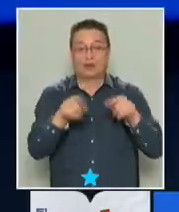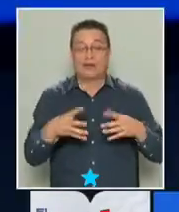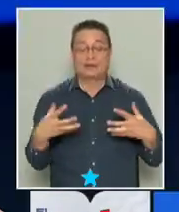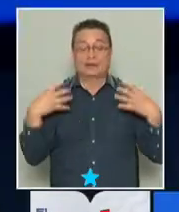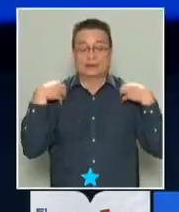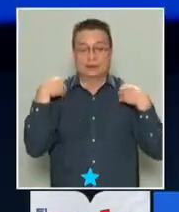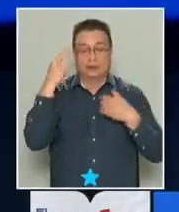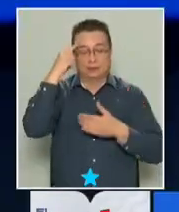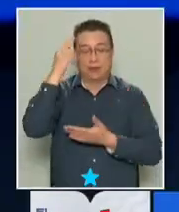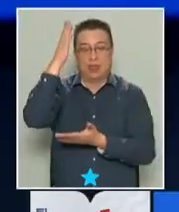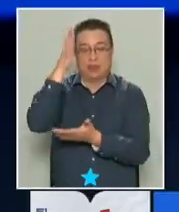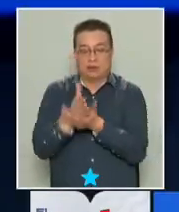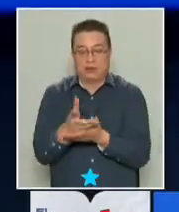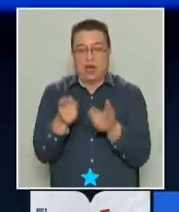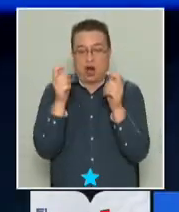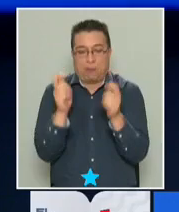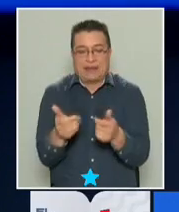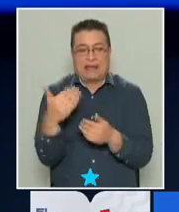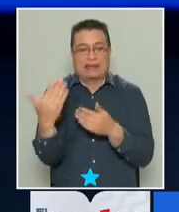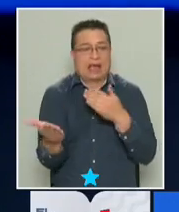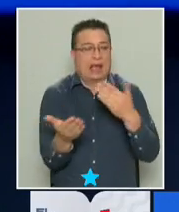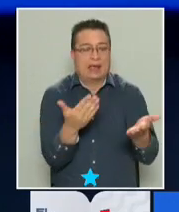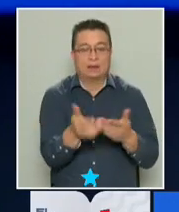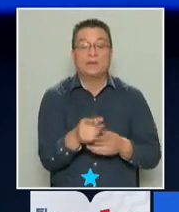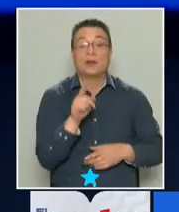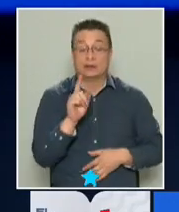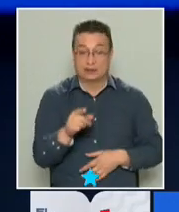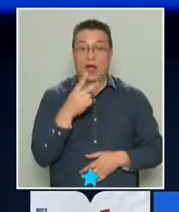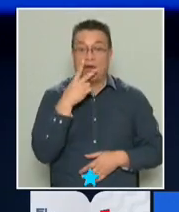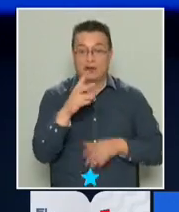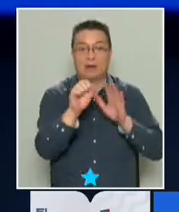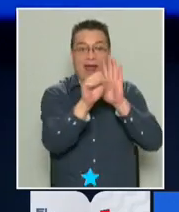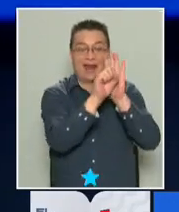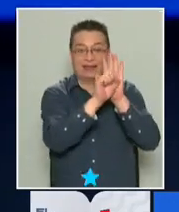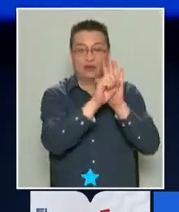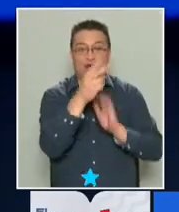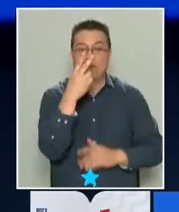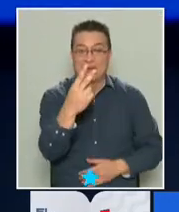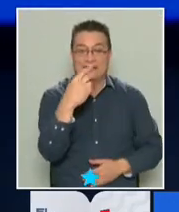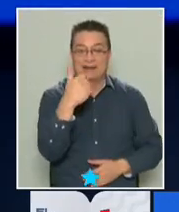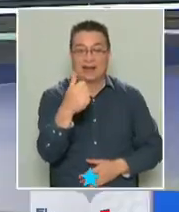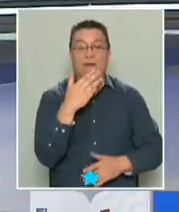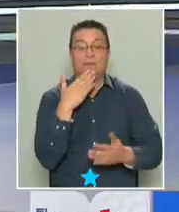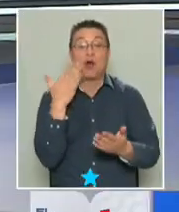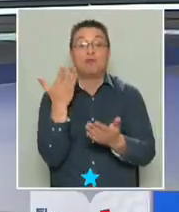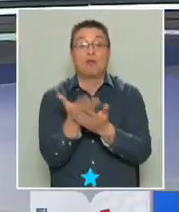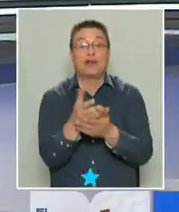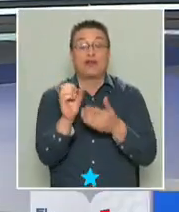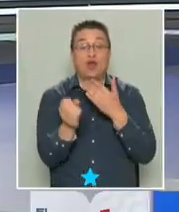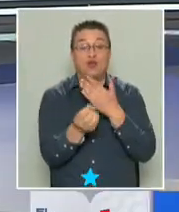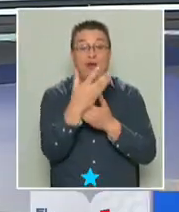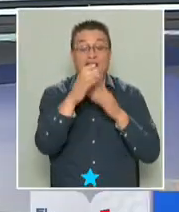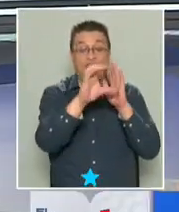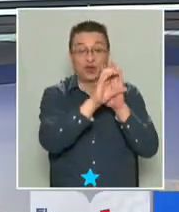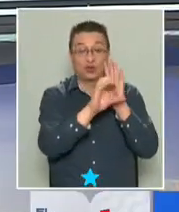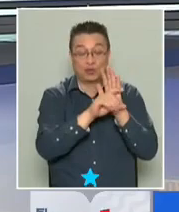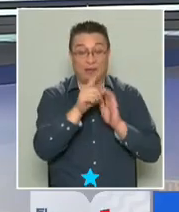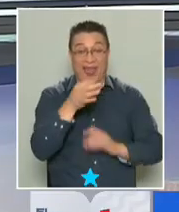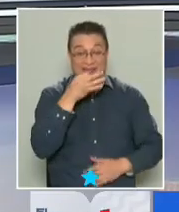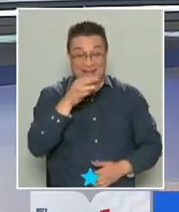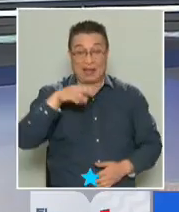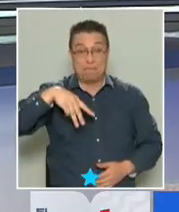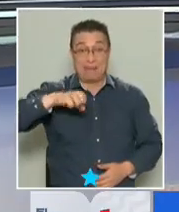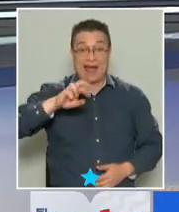dirimir y se más competencia para tanto marisol peña porque vamos justamente el artículo 26 de esta propuesta nueva constitución que justamente convencida de marisol